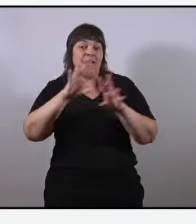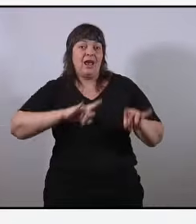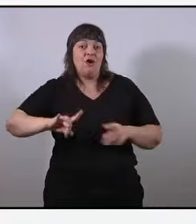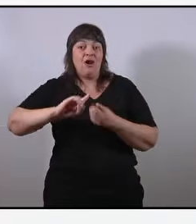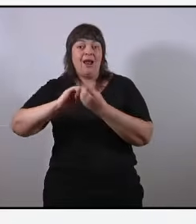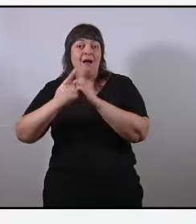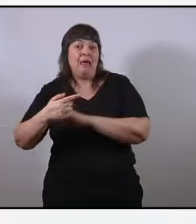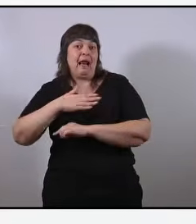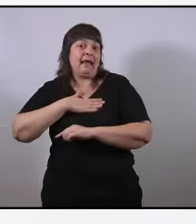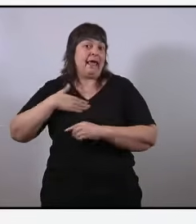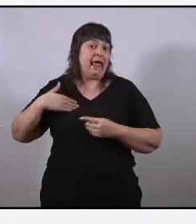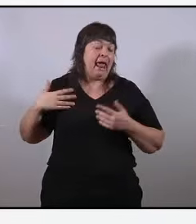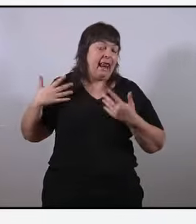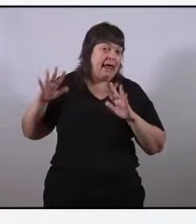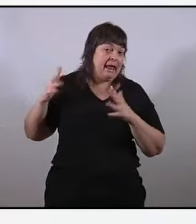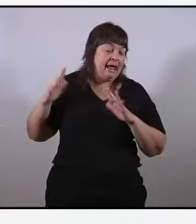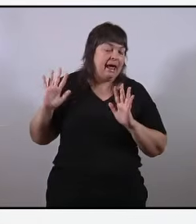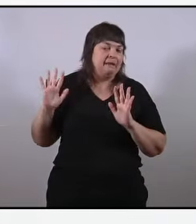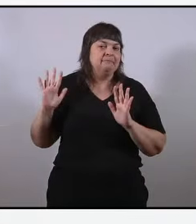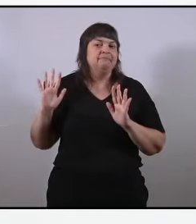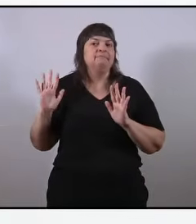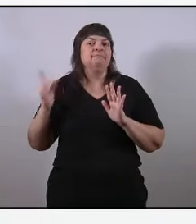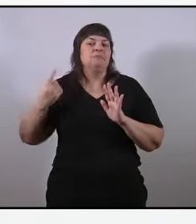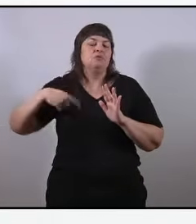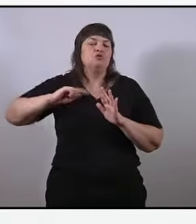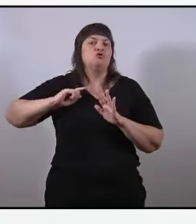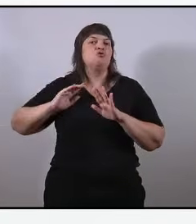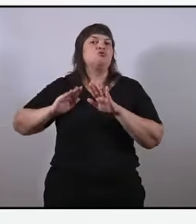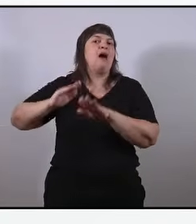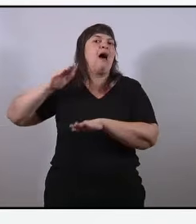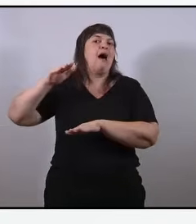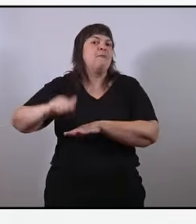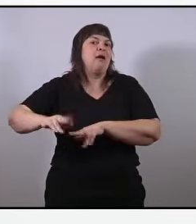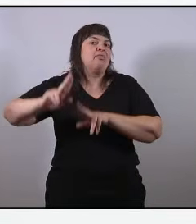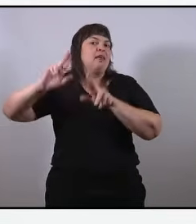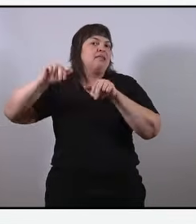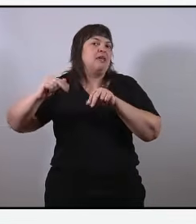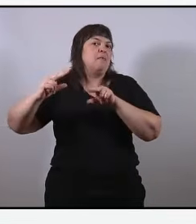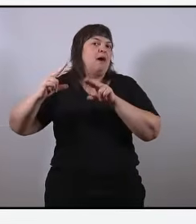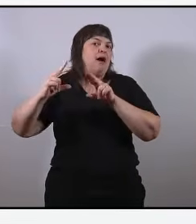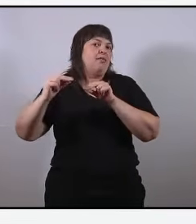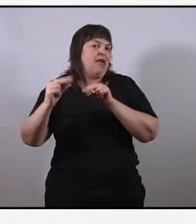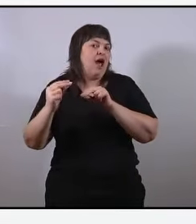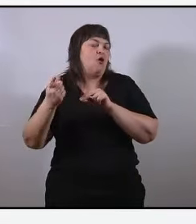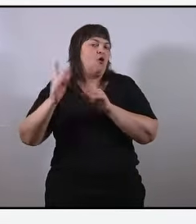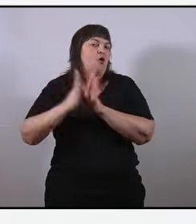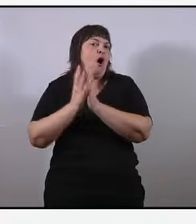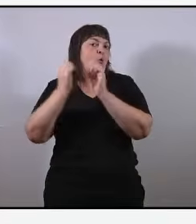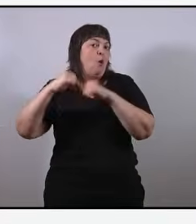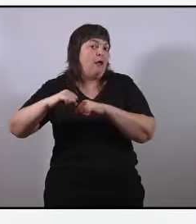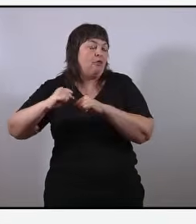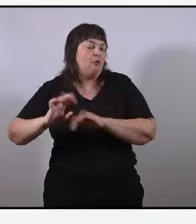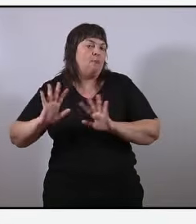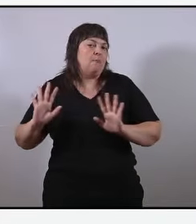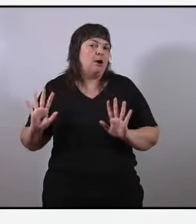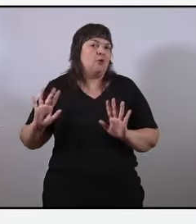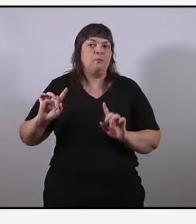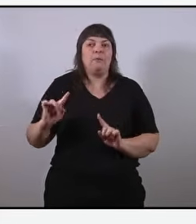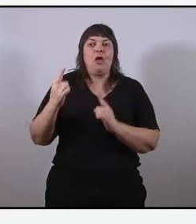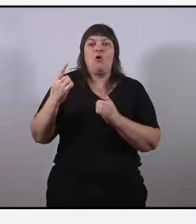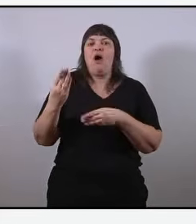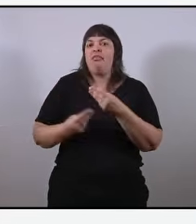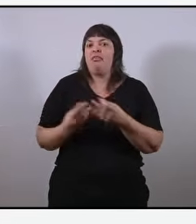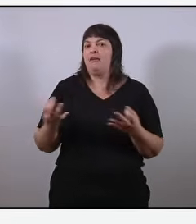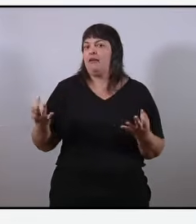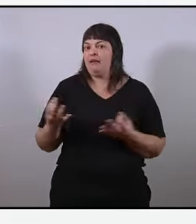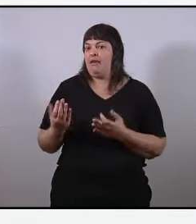regional, a decir que realmente íbamos a avanzar en ese diálogo y en ese consenso, y lo primero que hace es